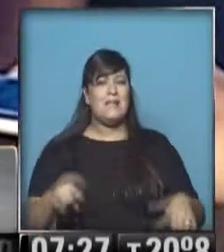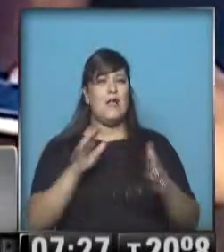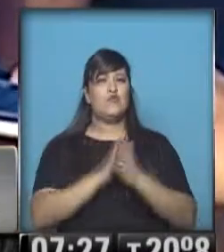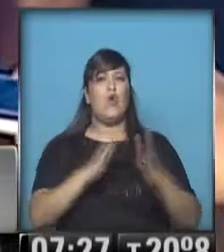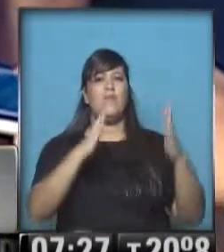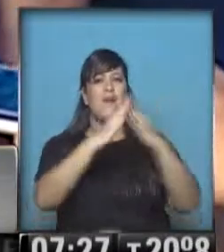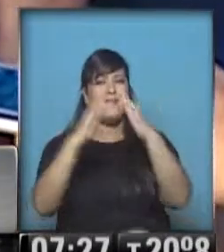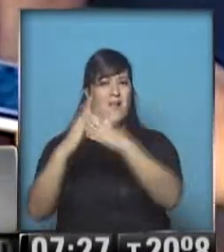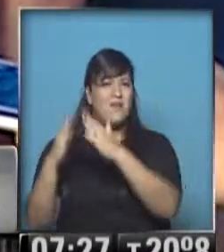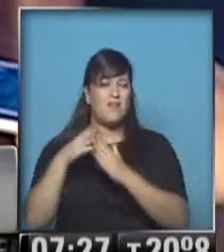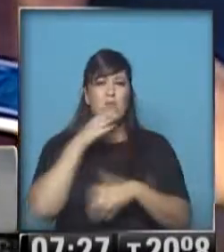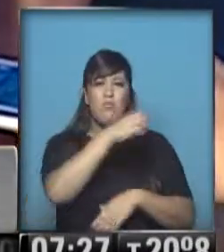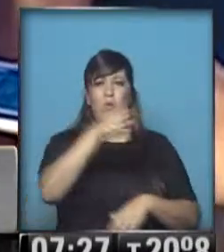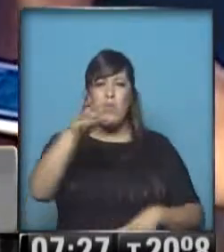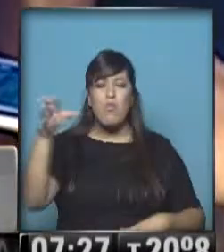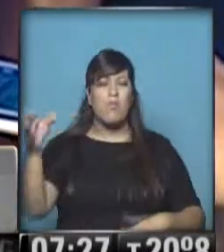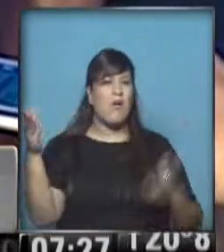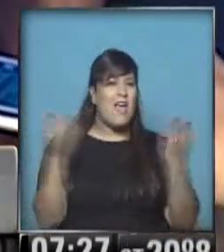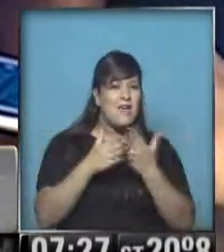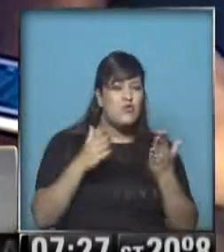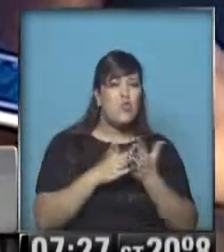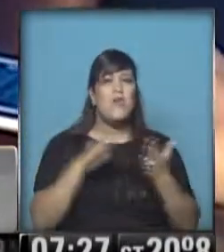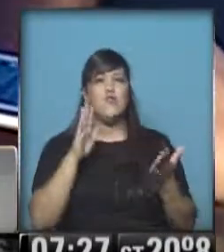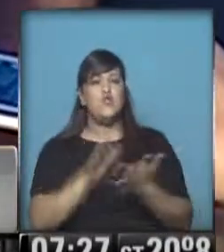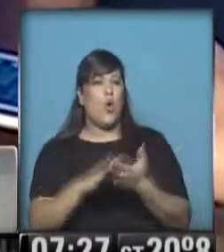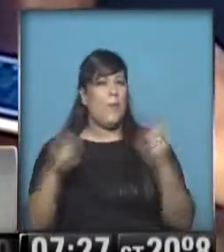en la cual hemos estudiado la presencia de